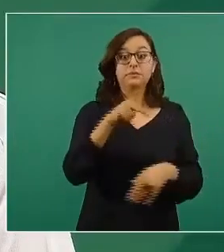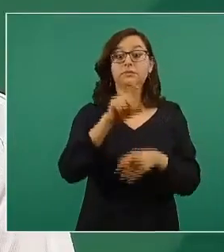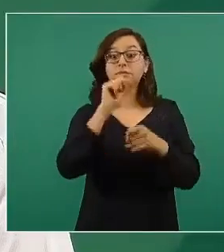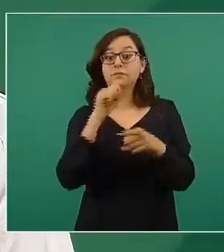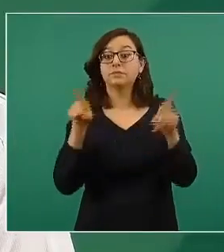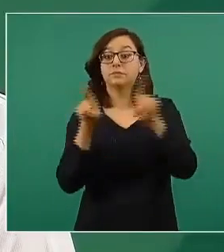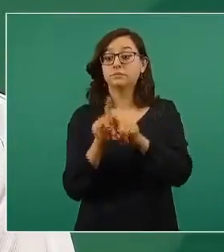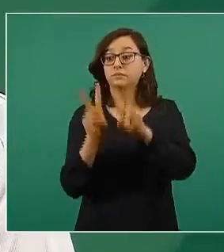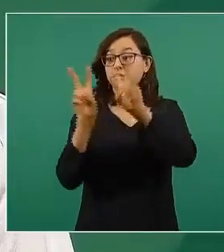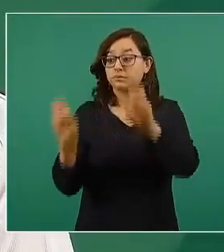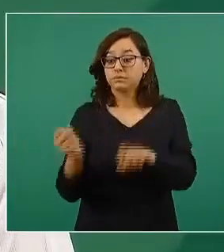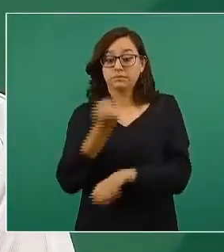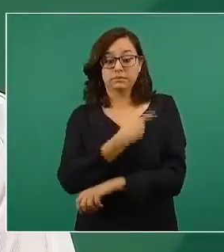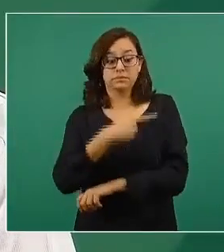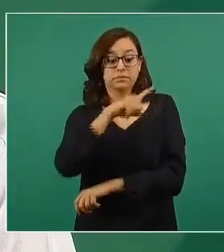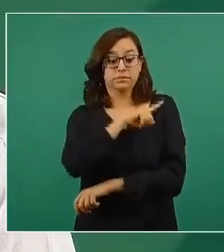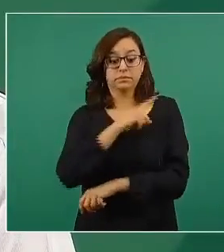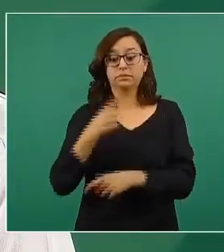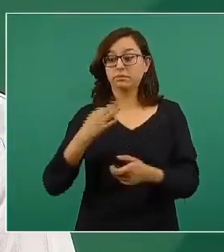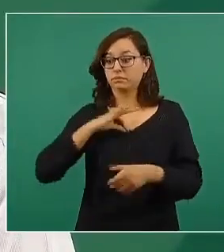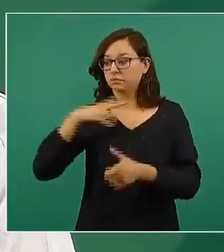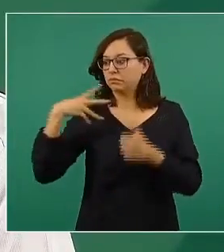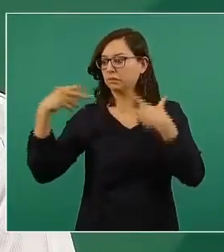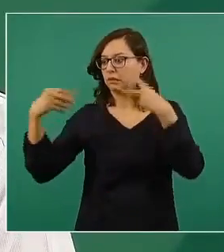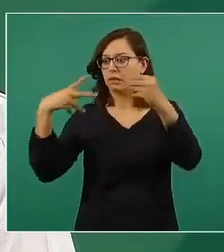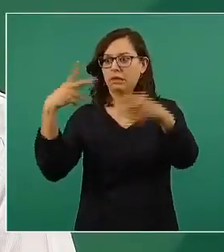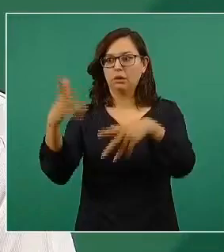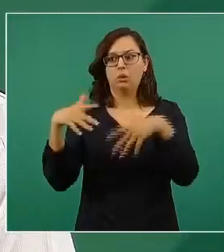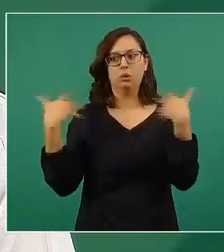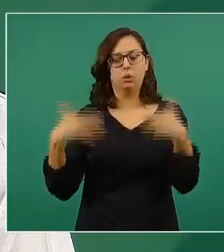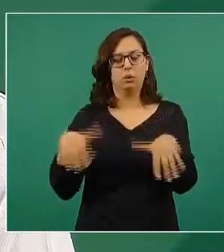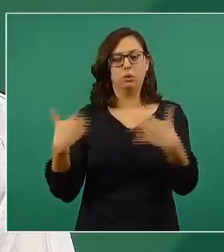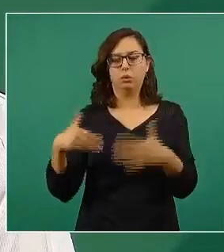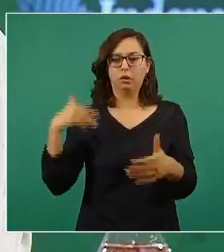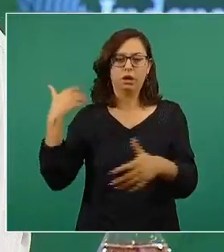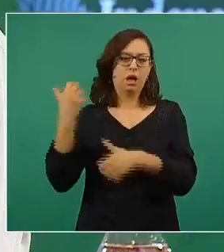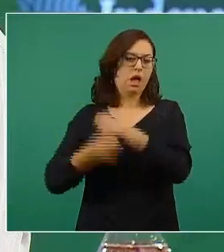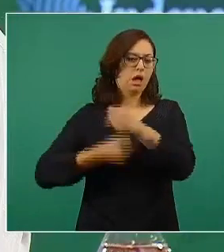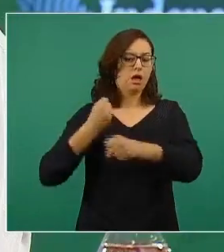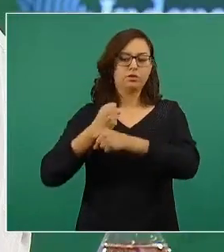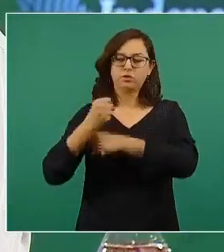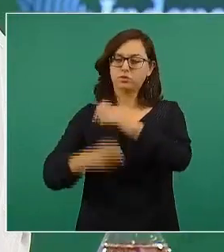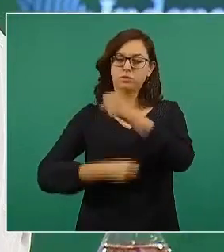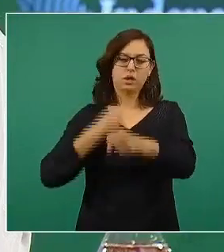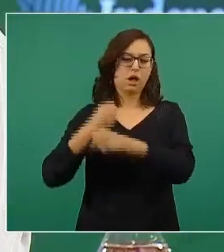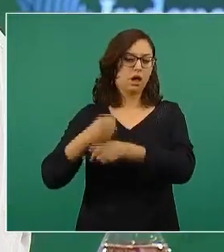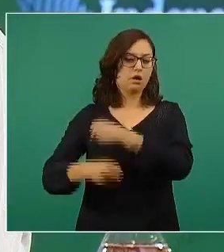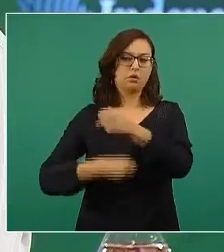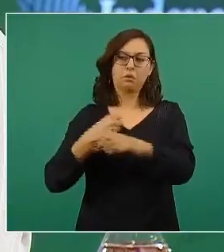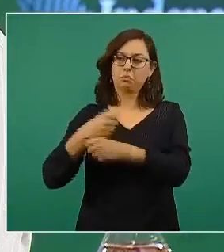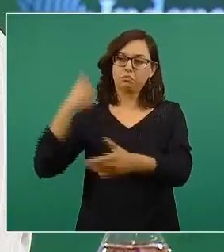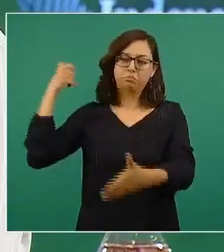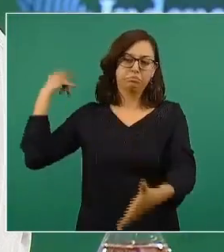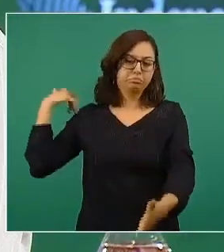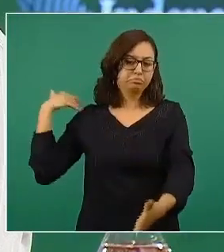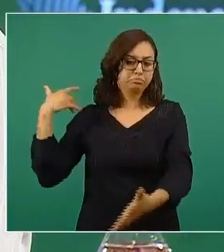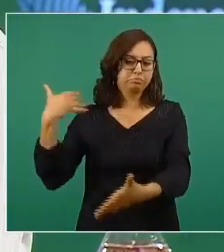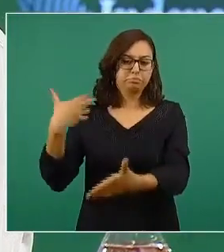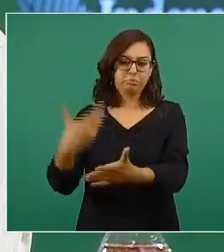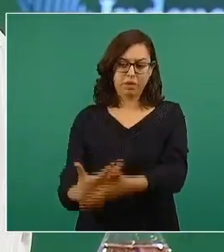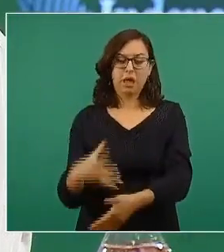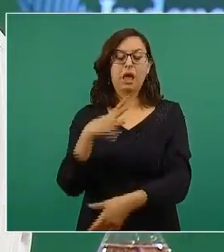con principios técnicos muy conocidos desde hace varias décadas en distintos documentos